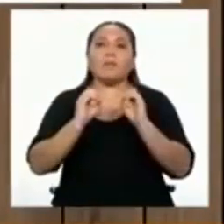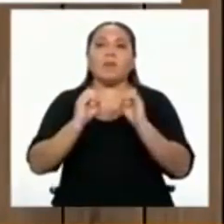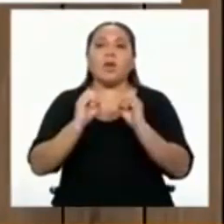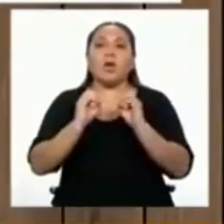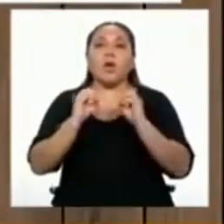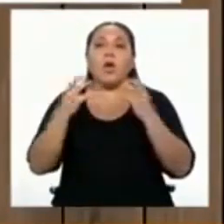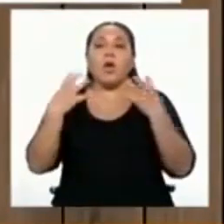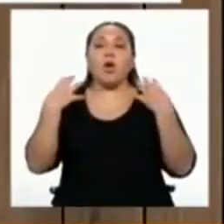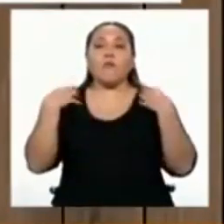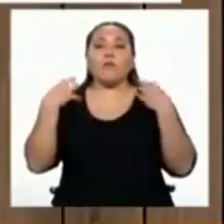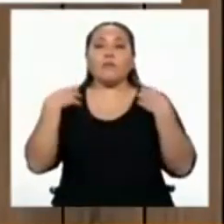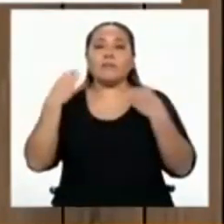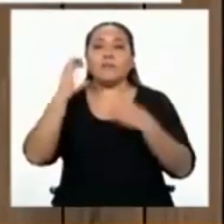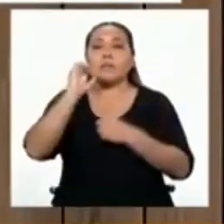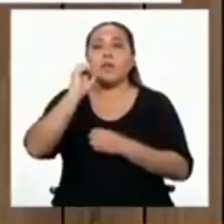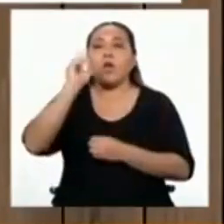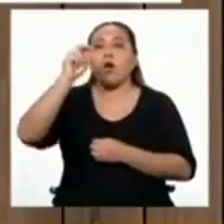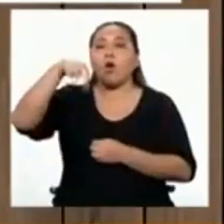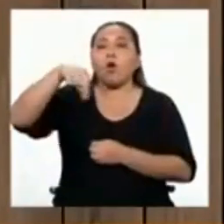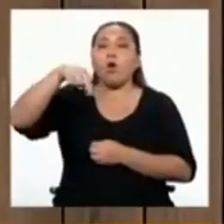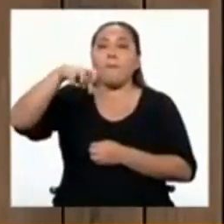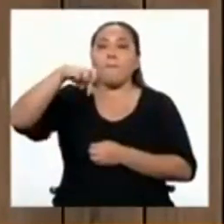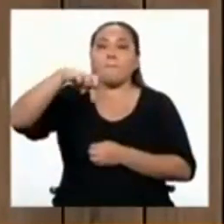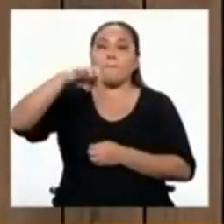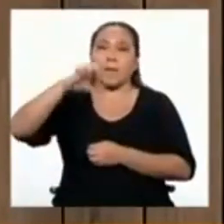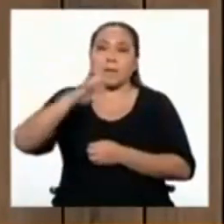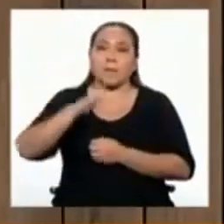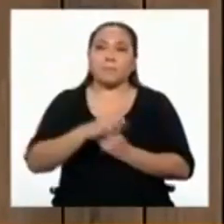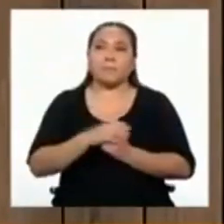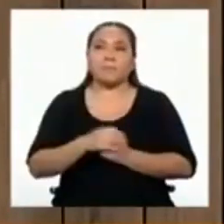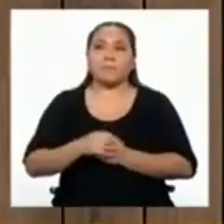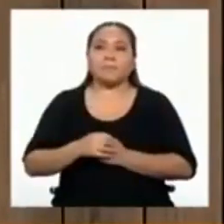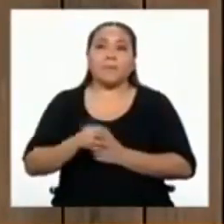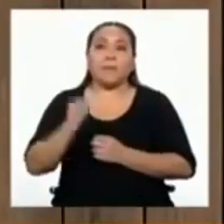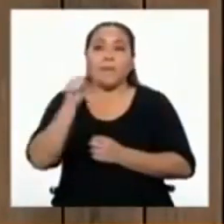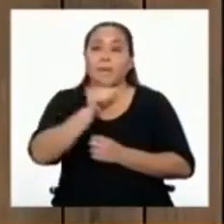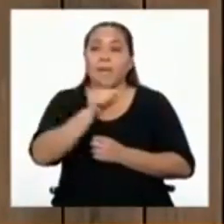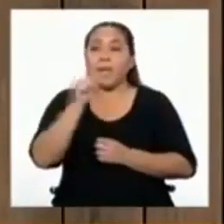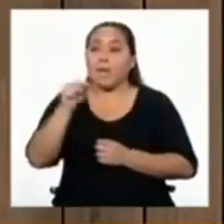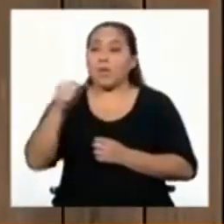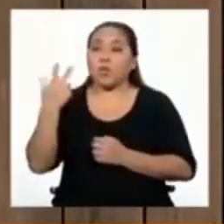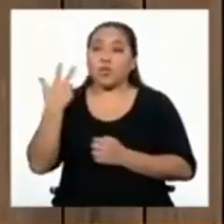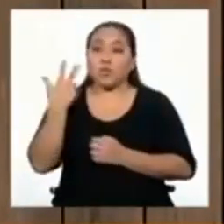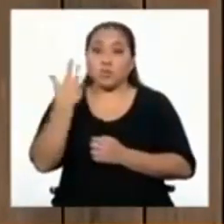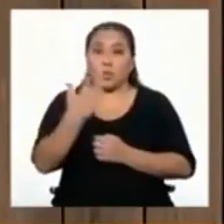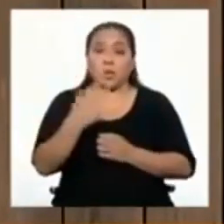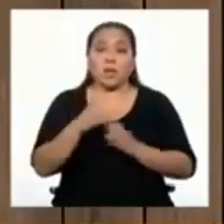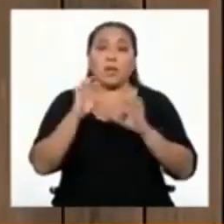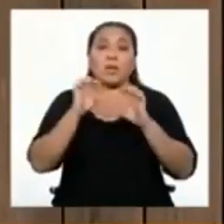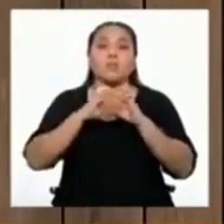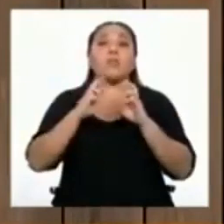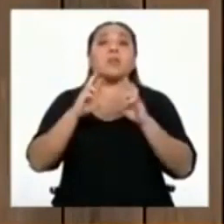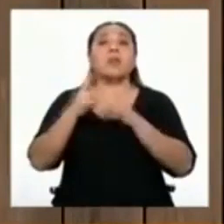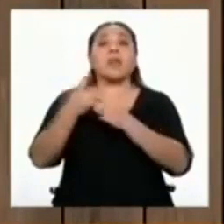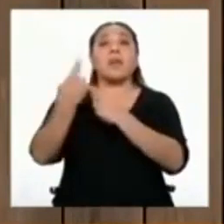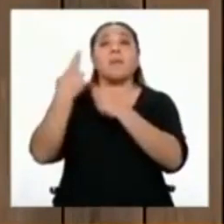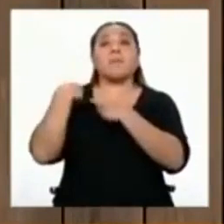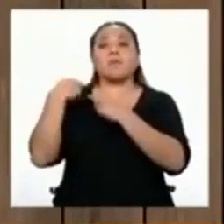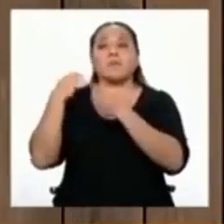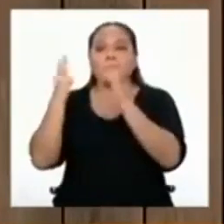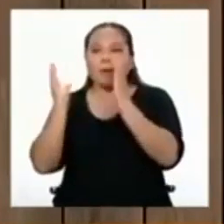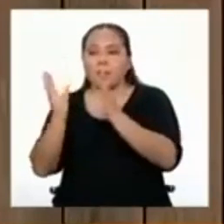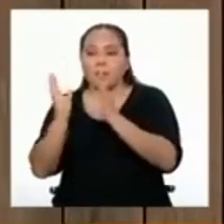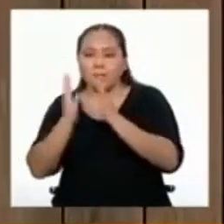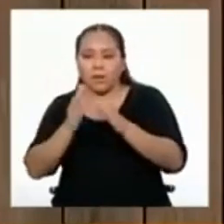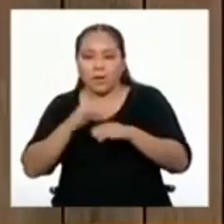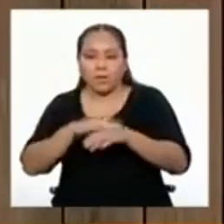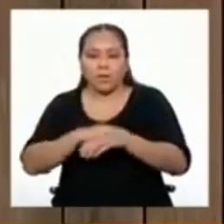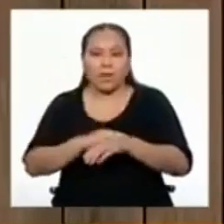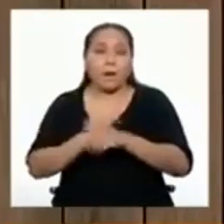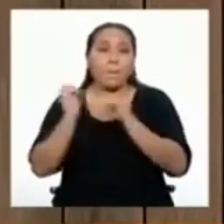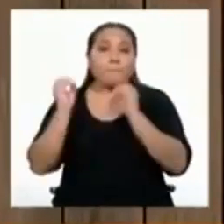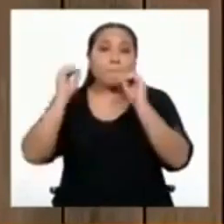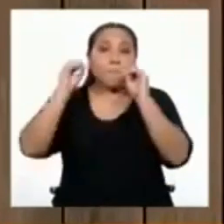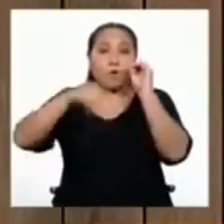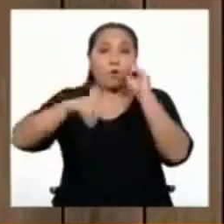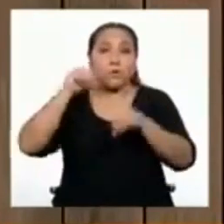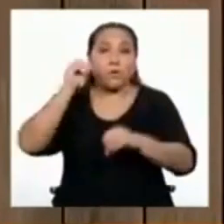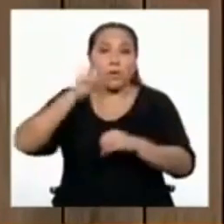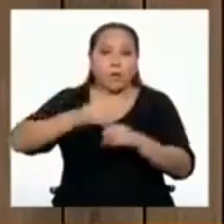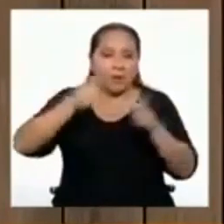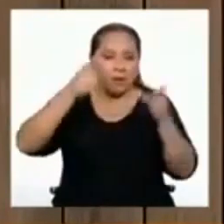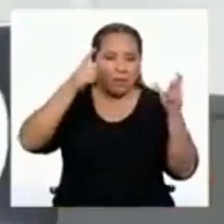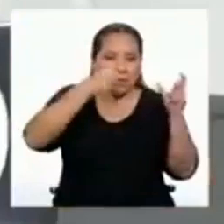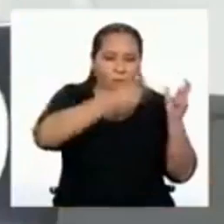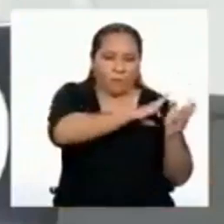de Procesos Electorales, OMPE. Ellos se encargan de planificar, ejecutar y fiscalizar los